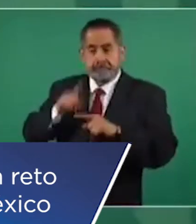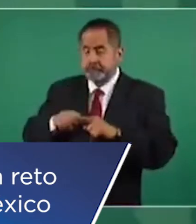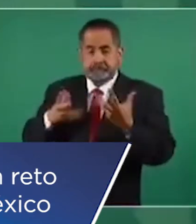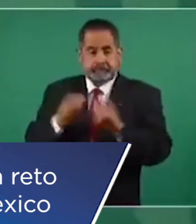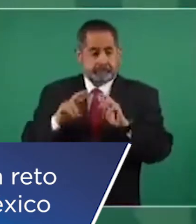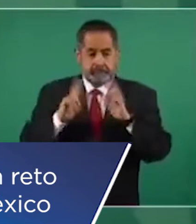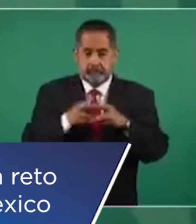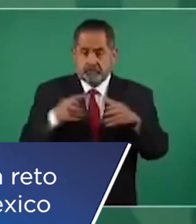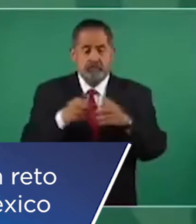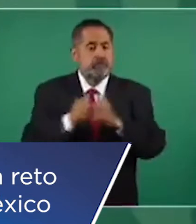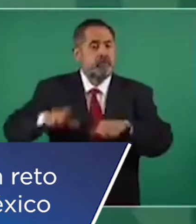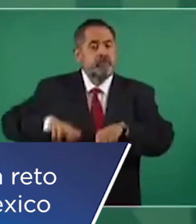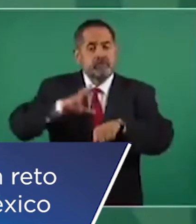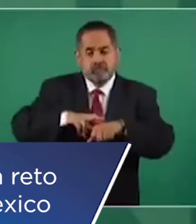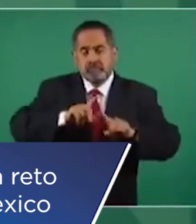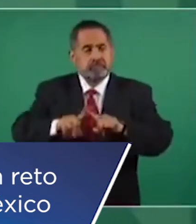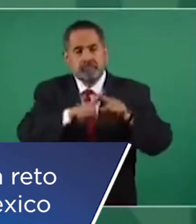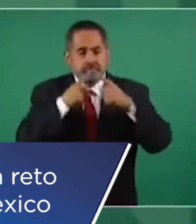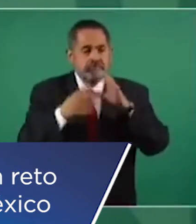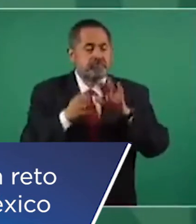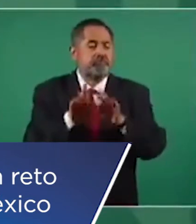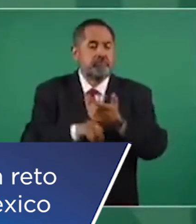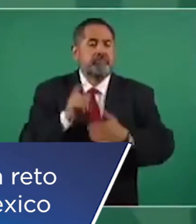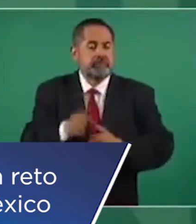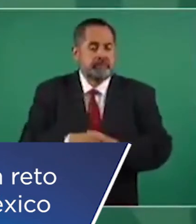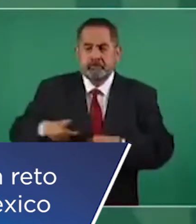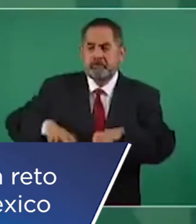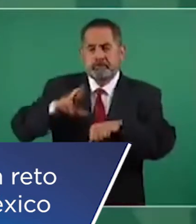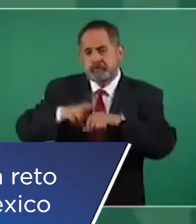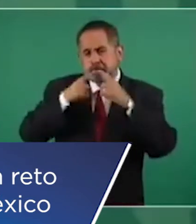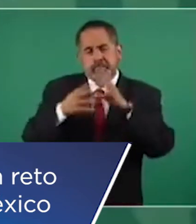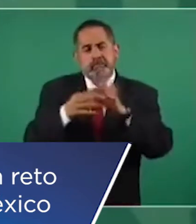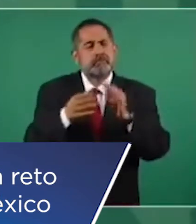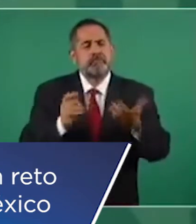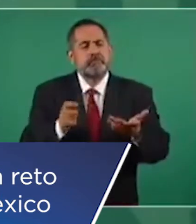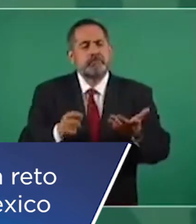reunión con gobernadores electos y con los gobernadores en funciones